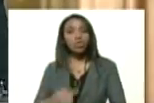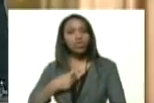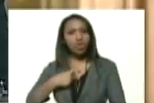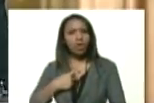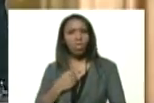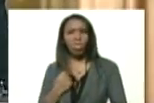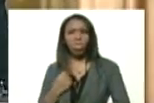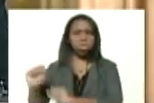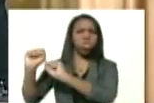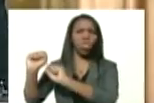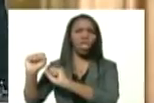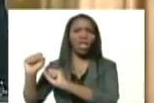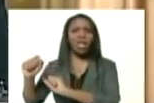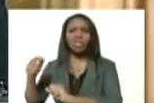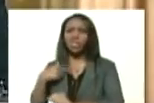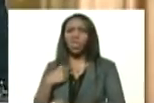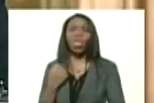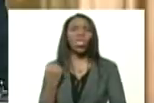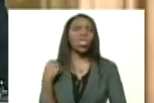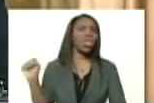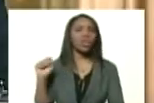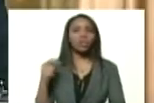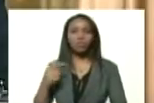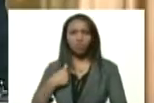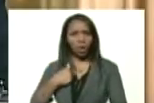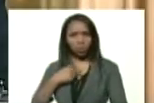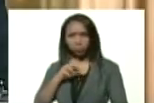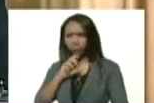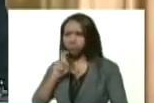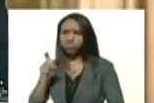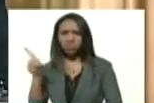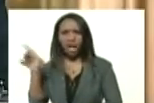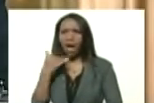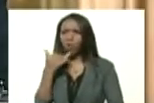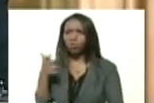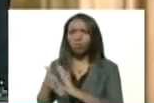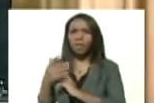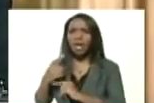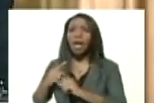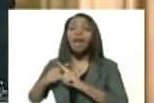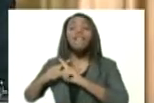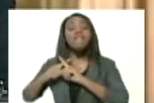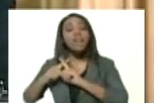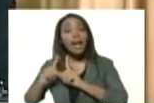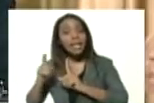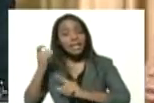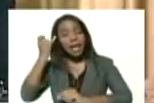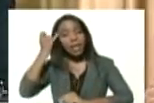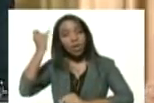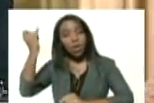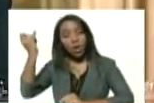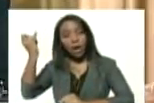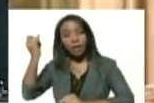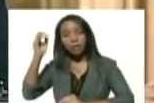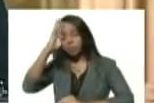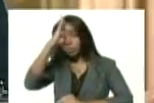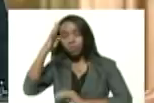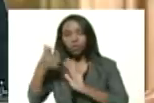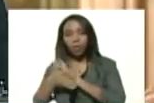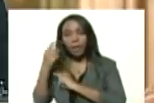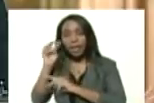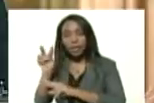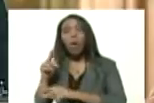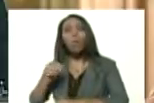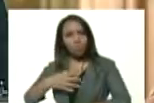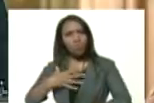detestaba y el medio te estaba yo no lo detesto ustedes tengo esa diferencia ideológica y política diosdado con pastrana pero